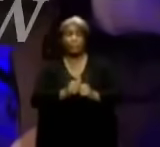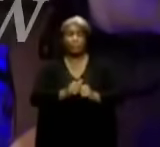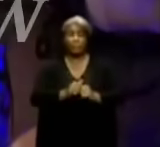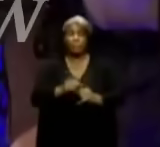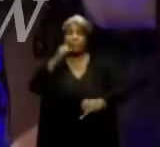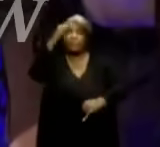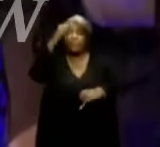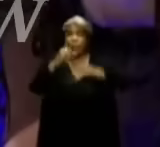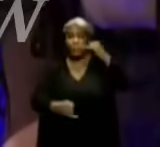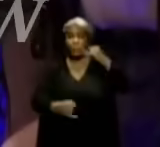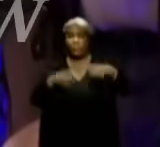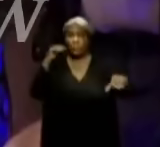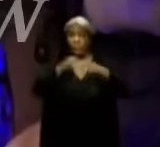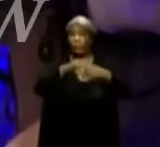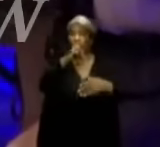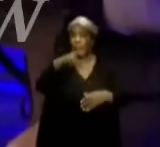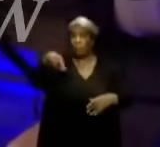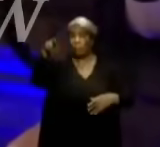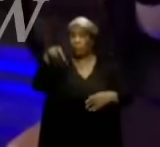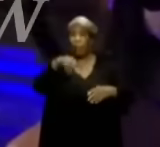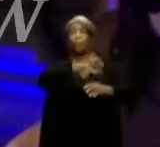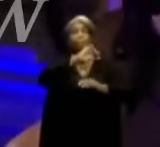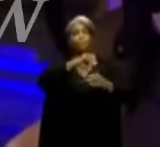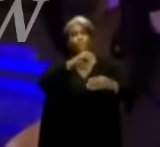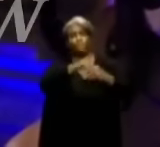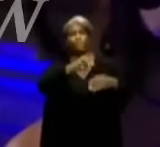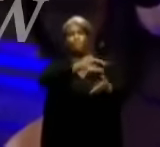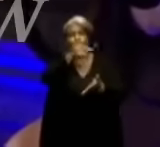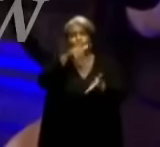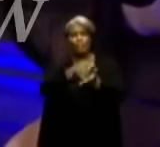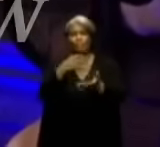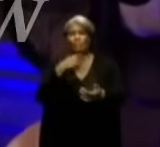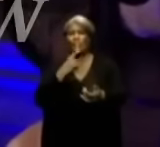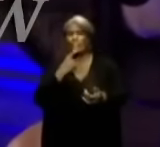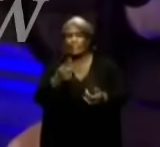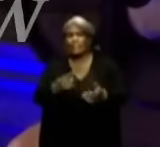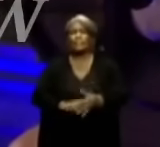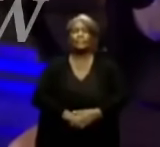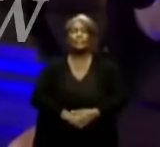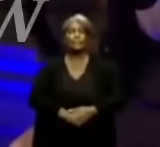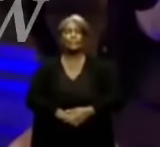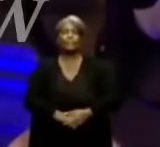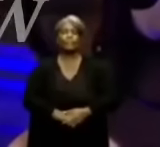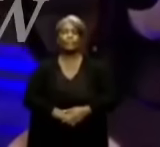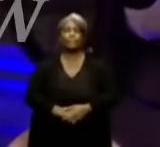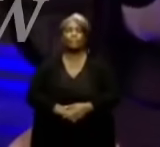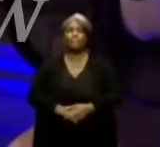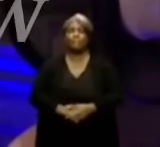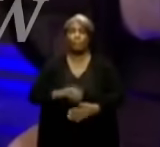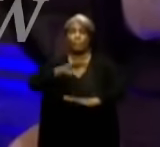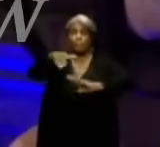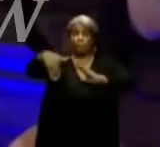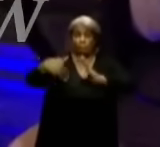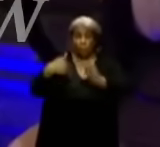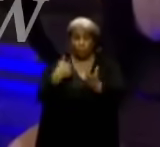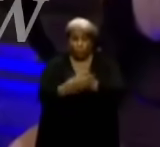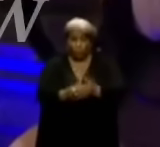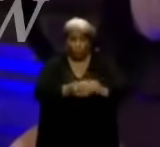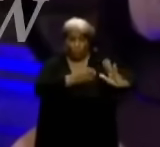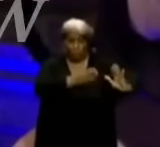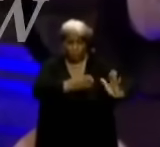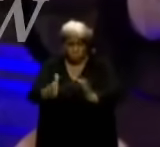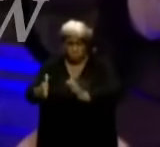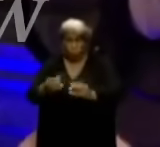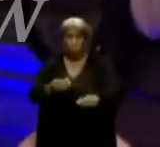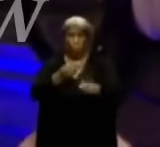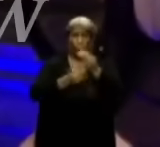también destaca que la producción nacional agropecuaria creció en 4,1 versus el promedio de la